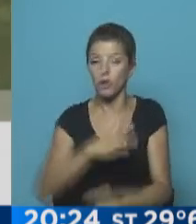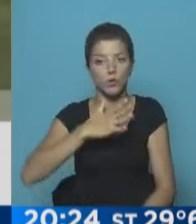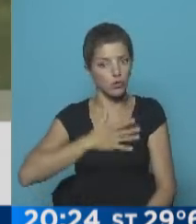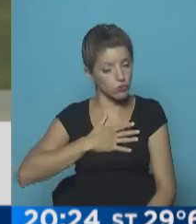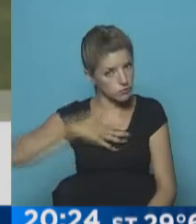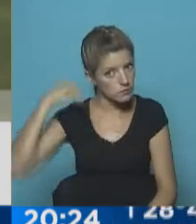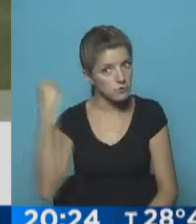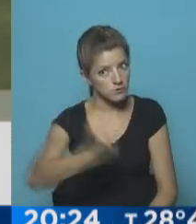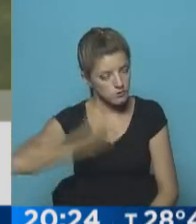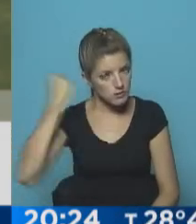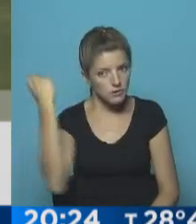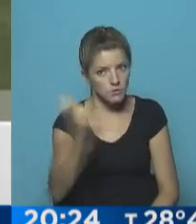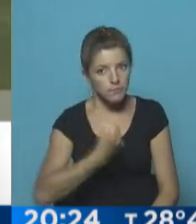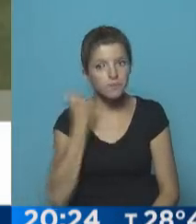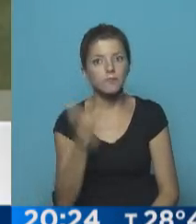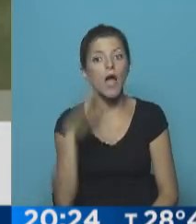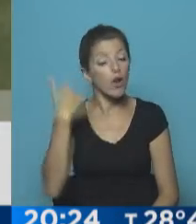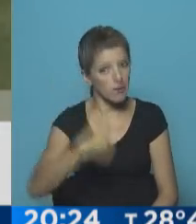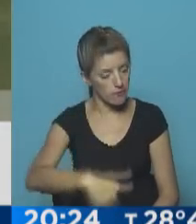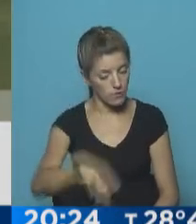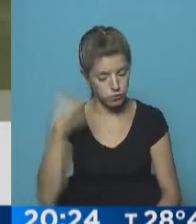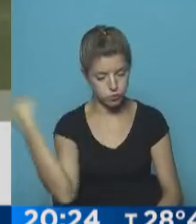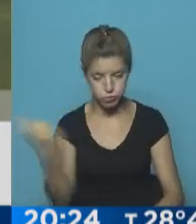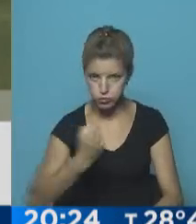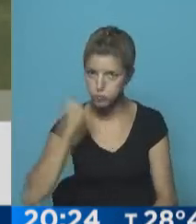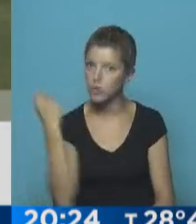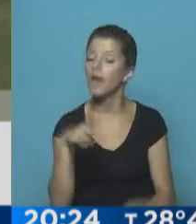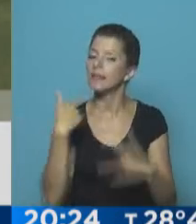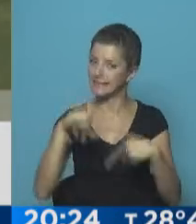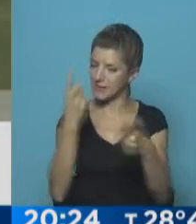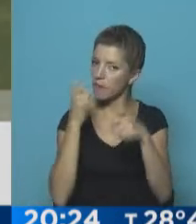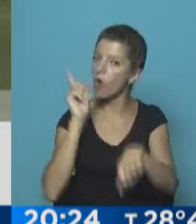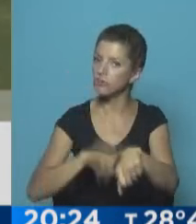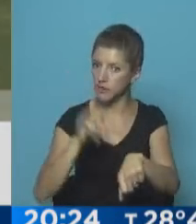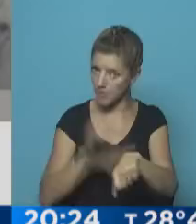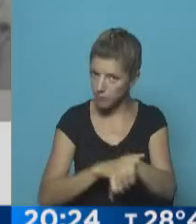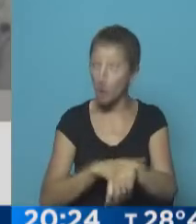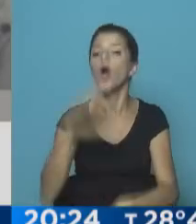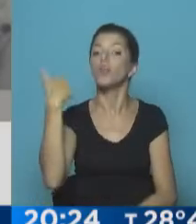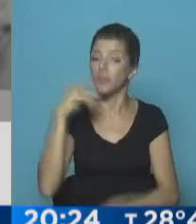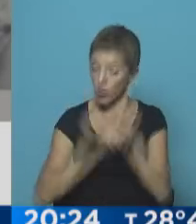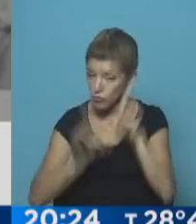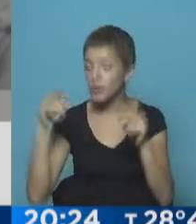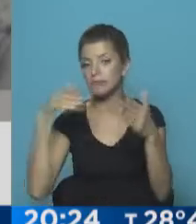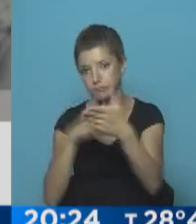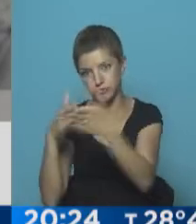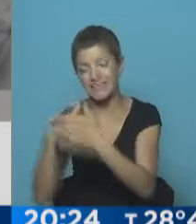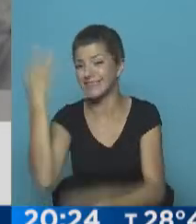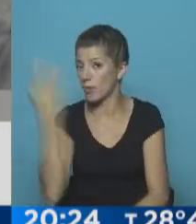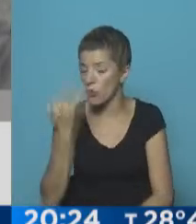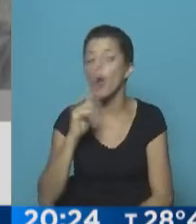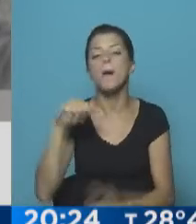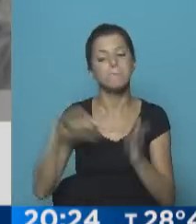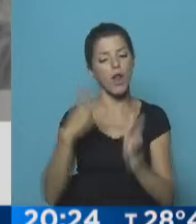luchar todavía, en una lucha que va a ser muy difícil, que nos va a llevar tiempo, donde vamos a tener dificultades, pero tenemos